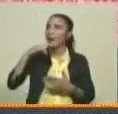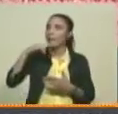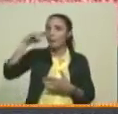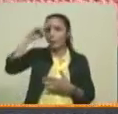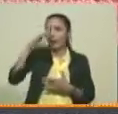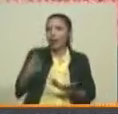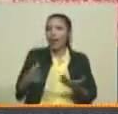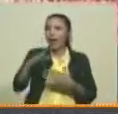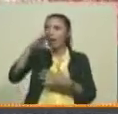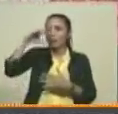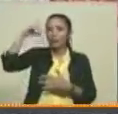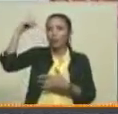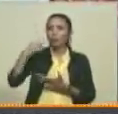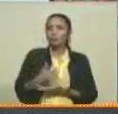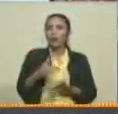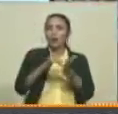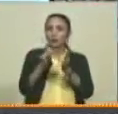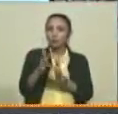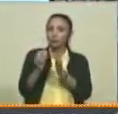Jesucristo,